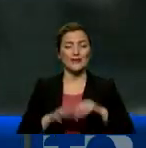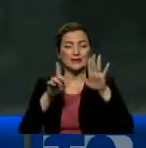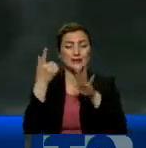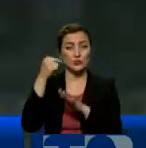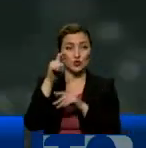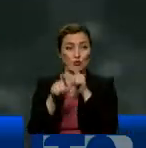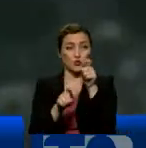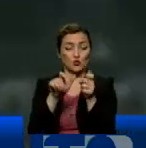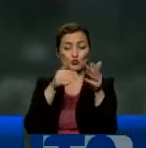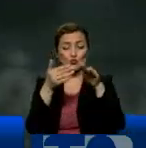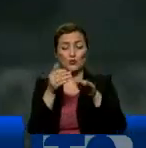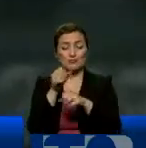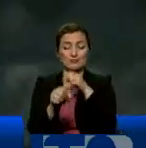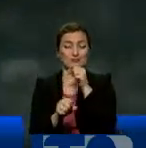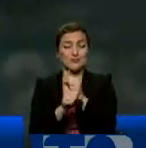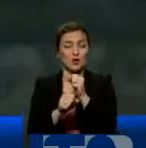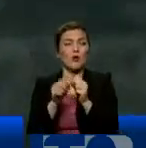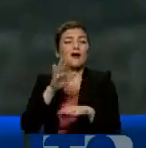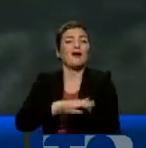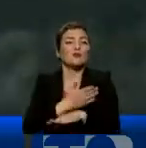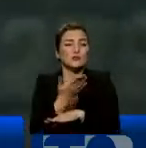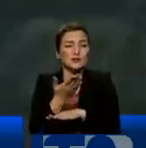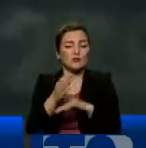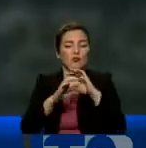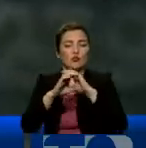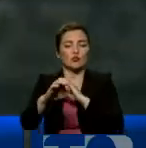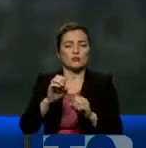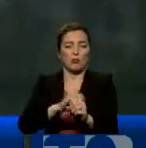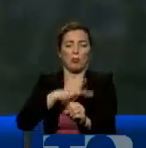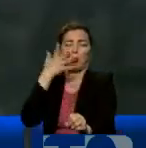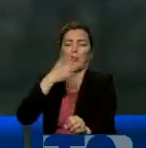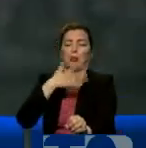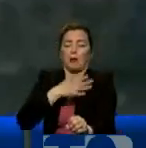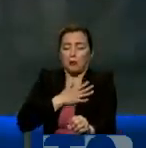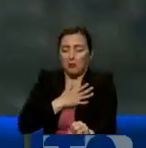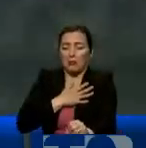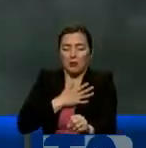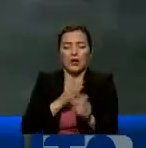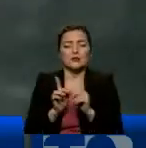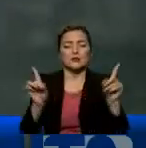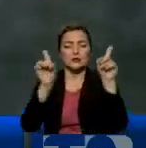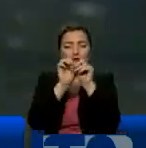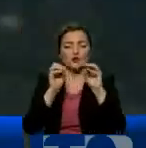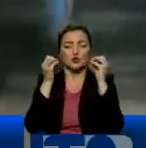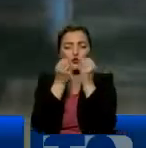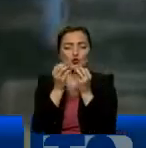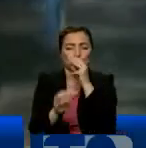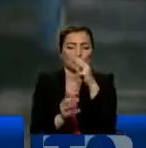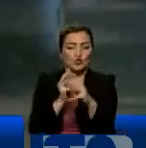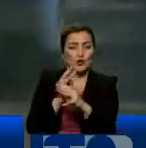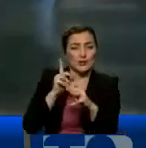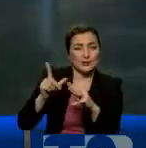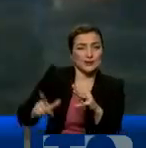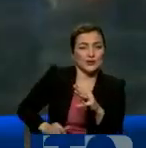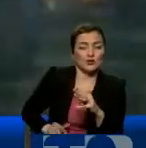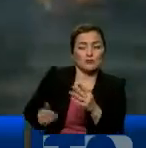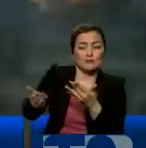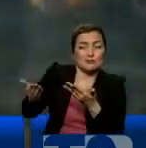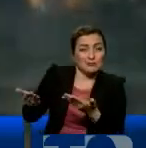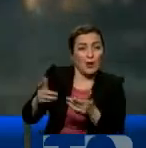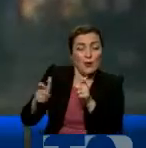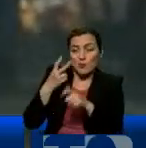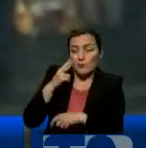7 millones de personas mueren cada año por la contaminación que generan los vehículos, según datos de la Organización Mundial de la Salud. Ante esta realidad,